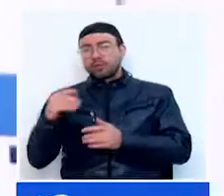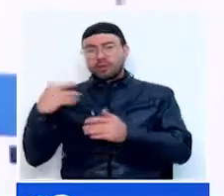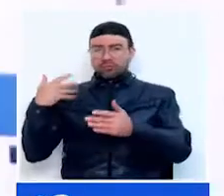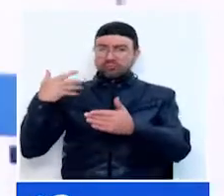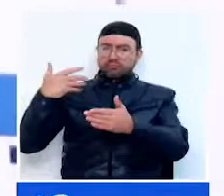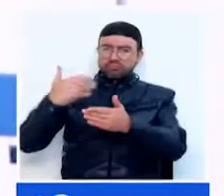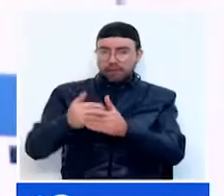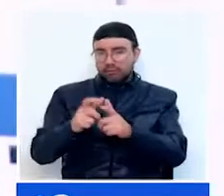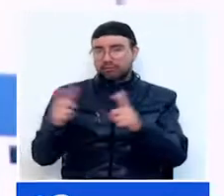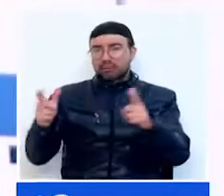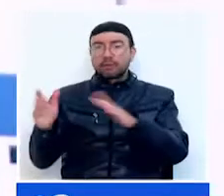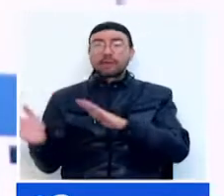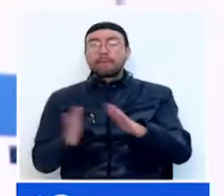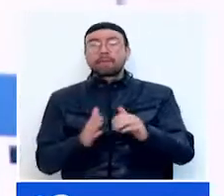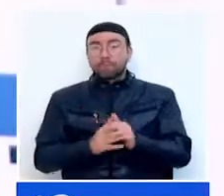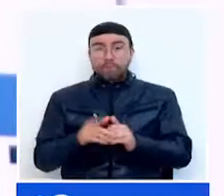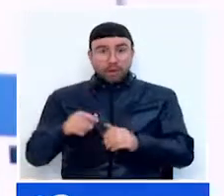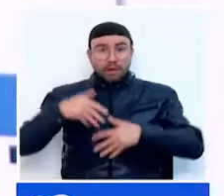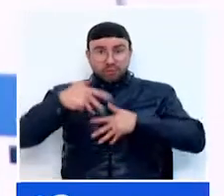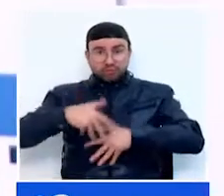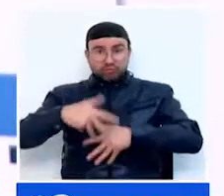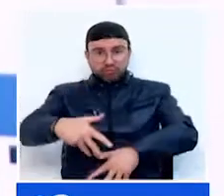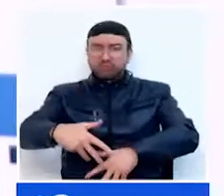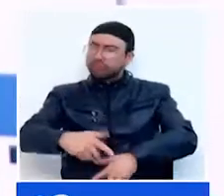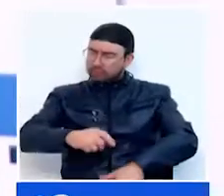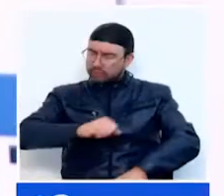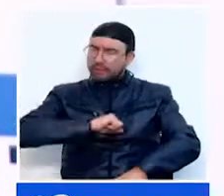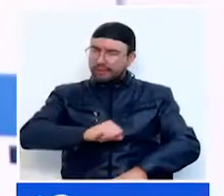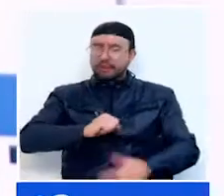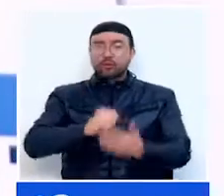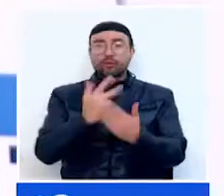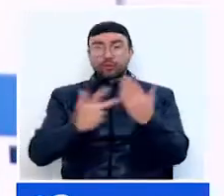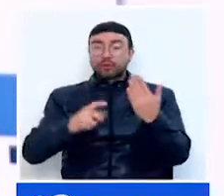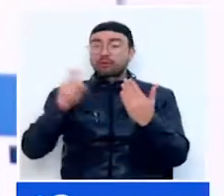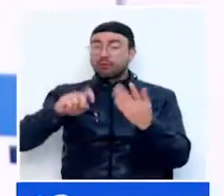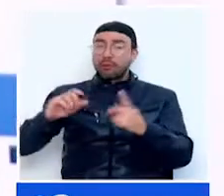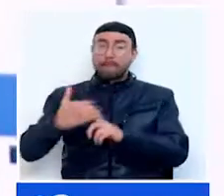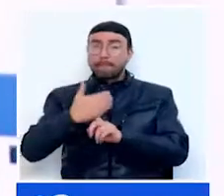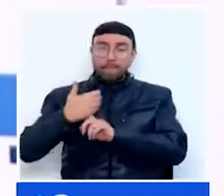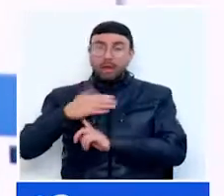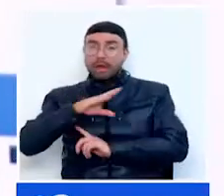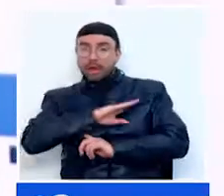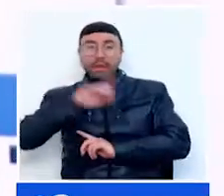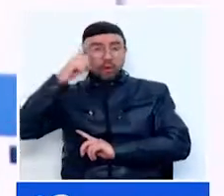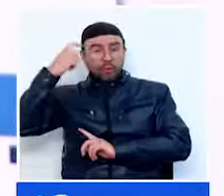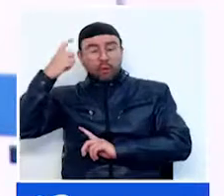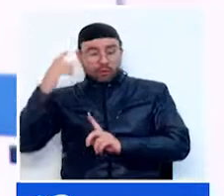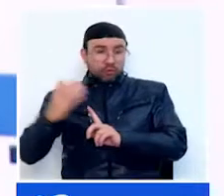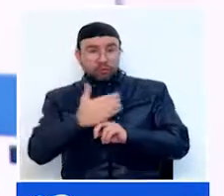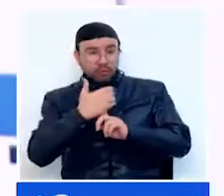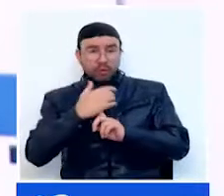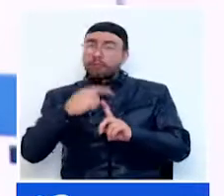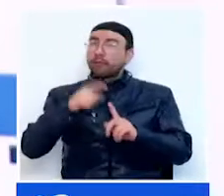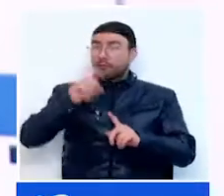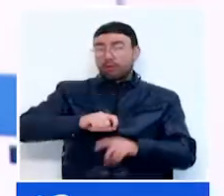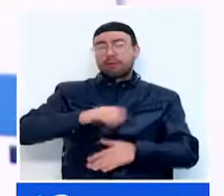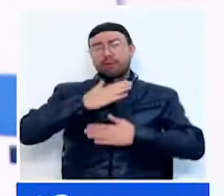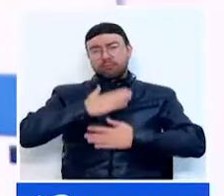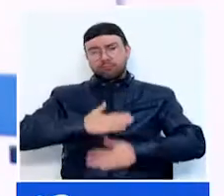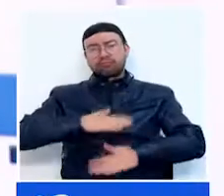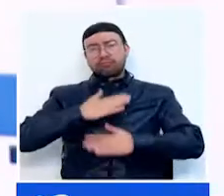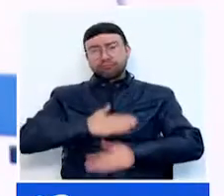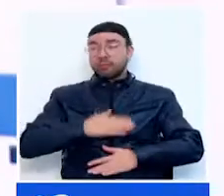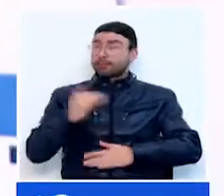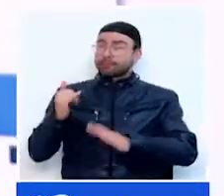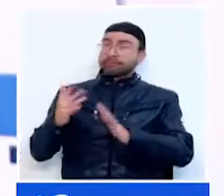información. La protesta es un derecho constitucional que debe ser protegido por las autoridades, pero claramente debe ser de manera pacífica. Este es el